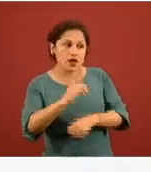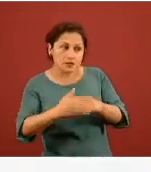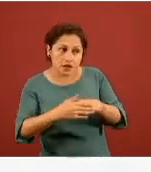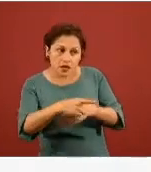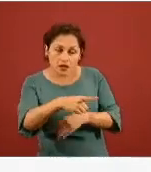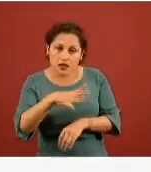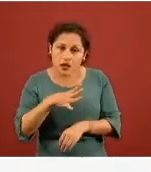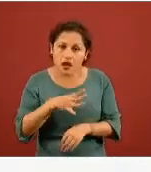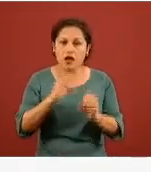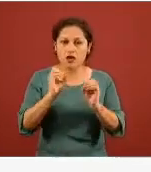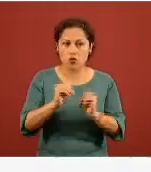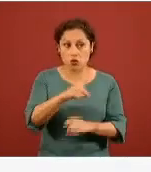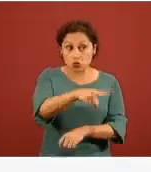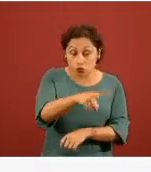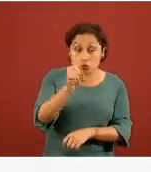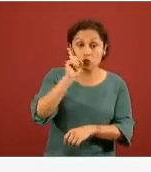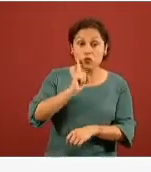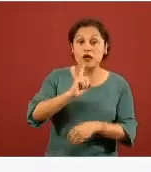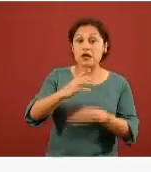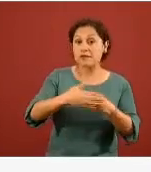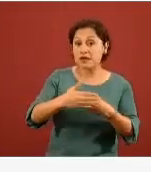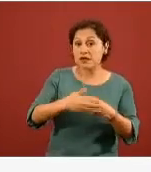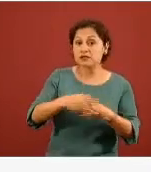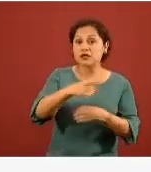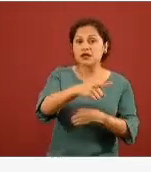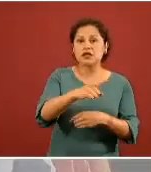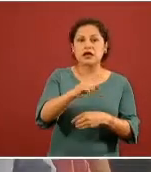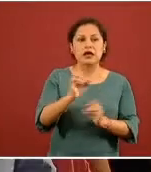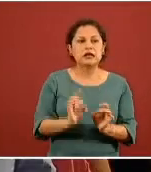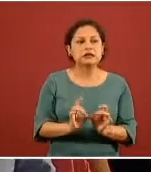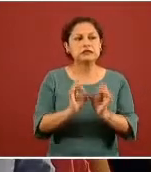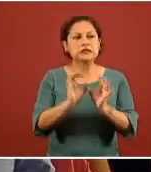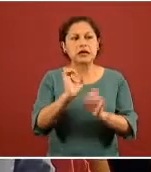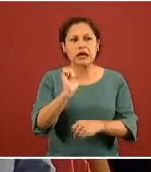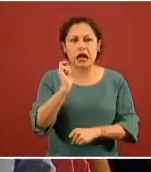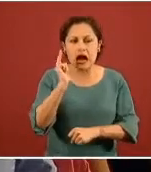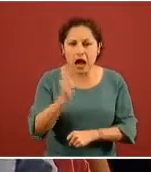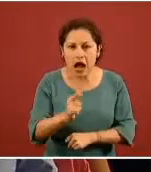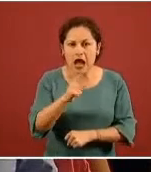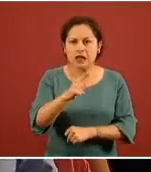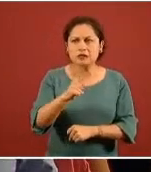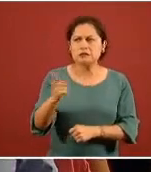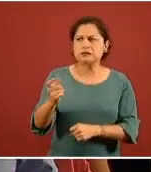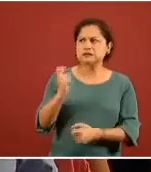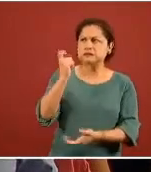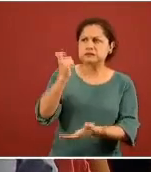hagan llegar cualquier irregularidad. La que sigue.